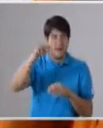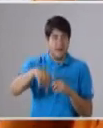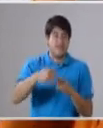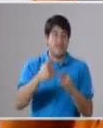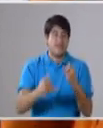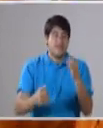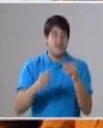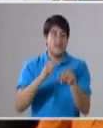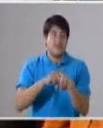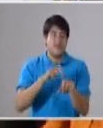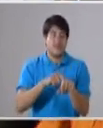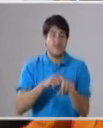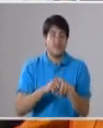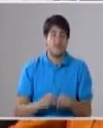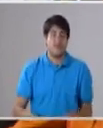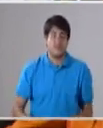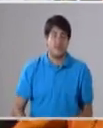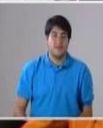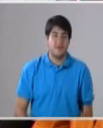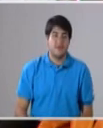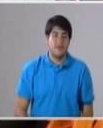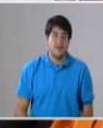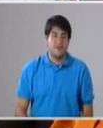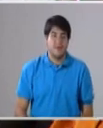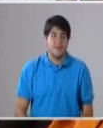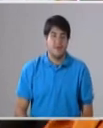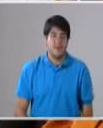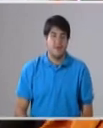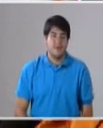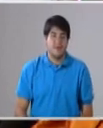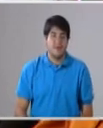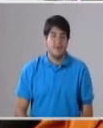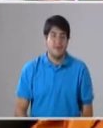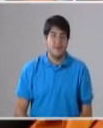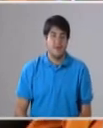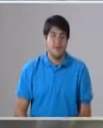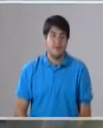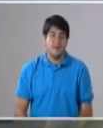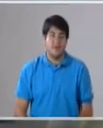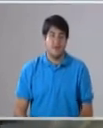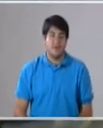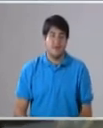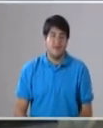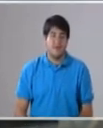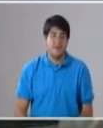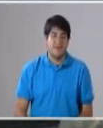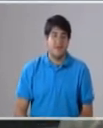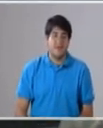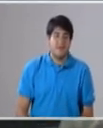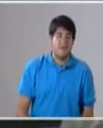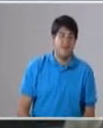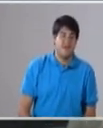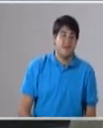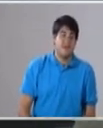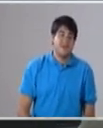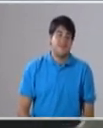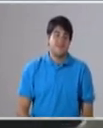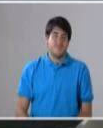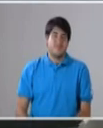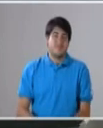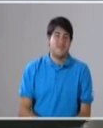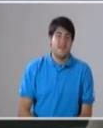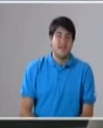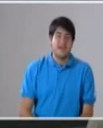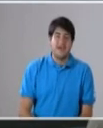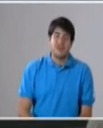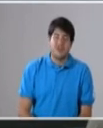tiempo. Amén, amén. Mira, la última, allá tiene un hermano que parece sindicalista levantando la mano, mira. Levanta